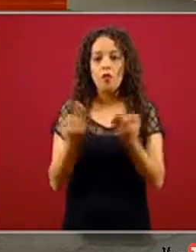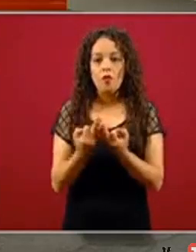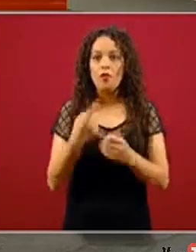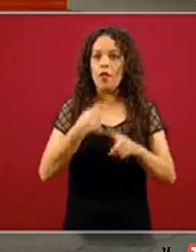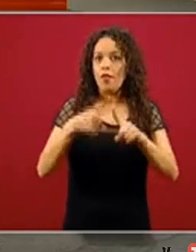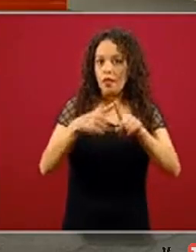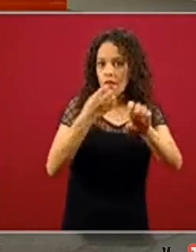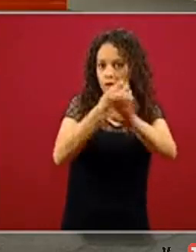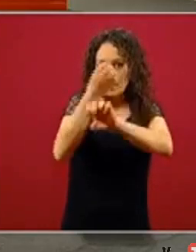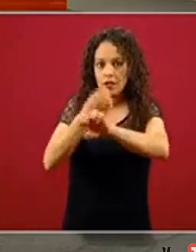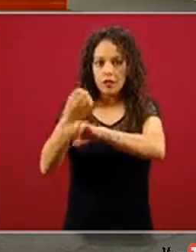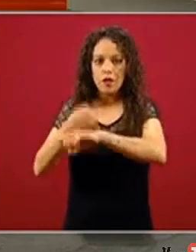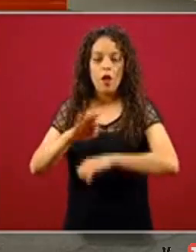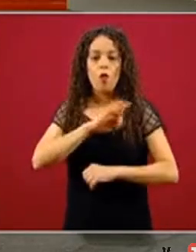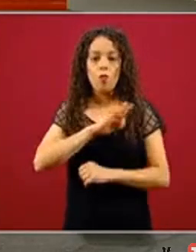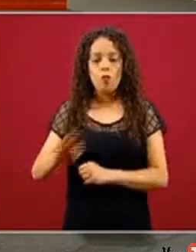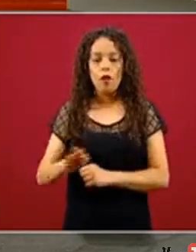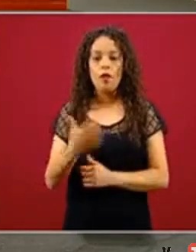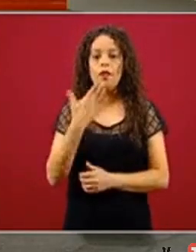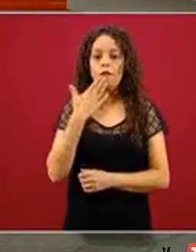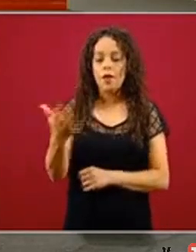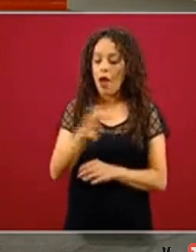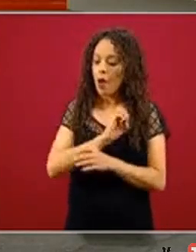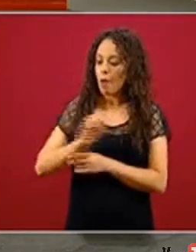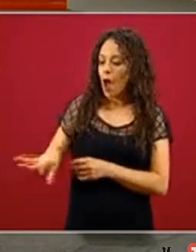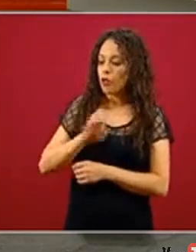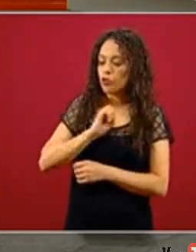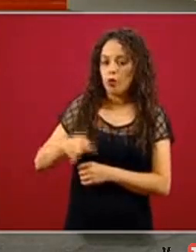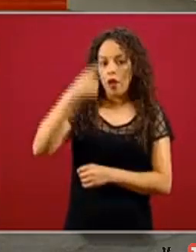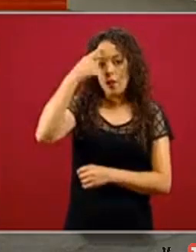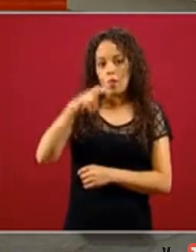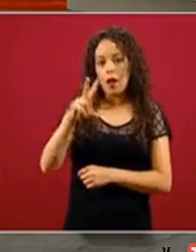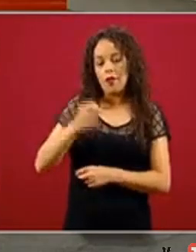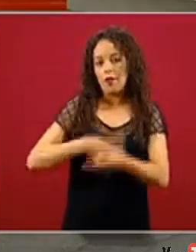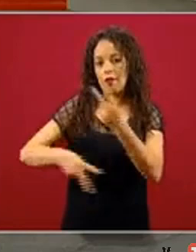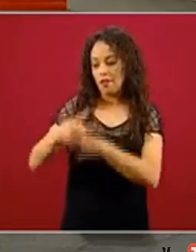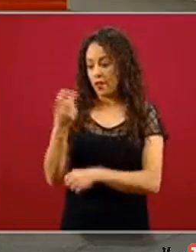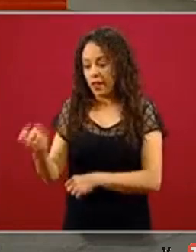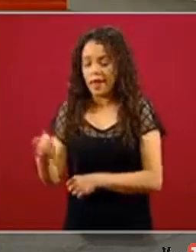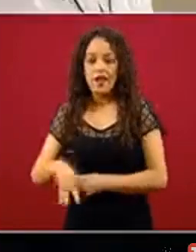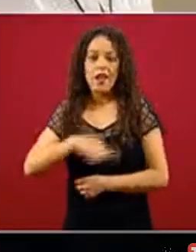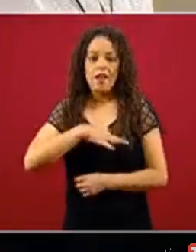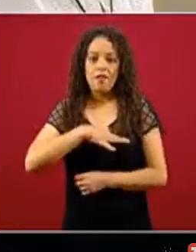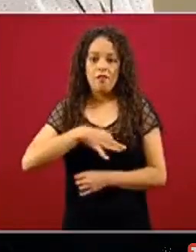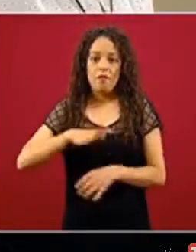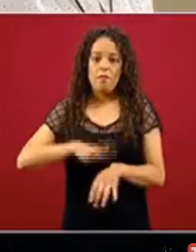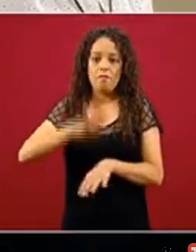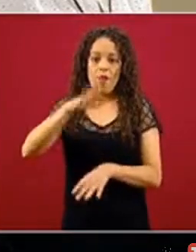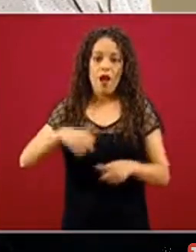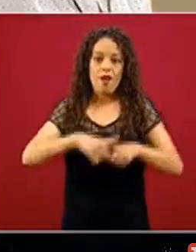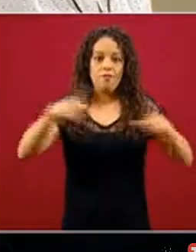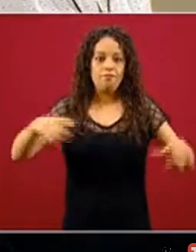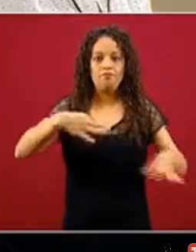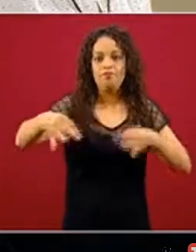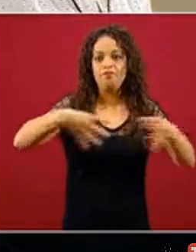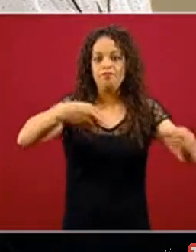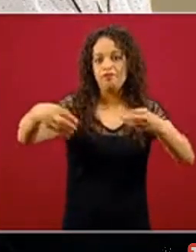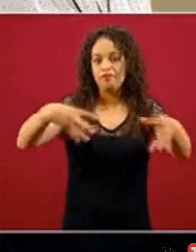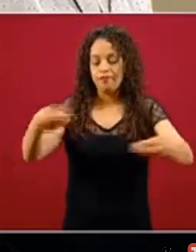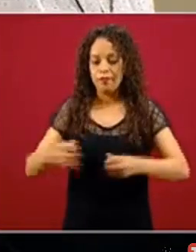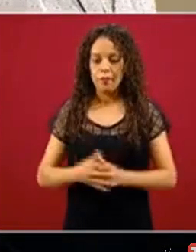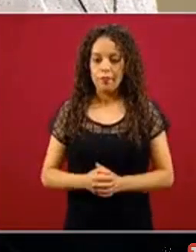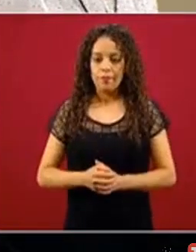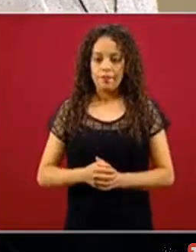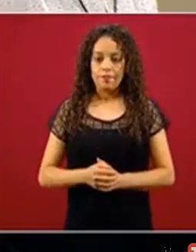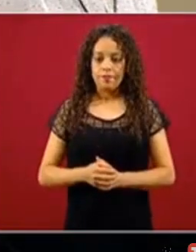puedan manejar estos residuos adecuadamente y no se conviertan en un foco de infección? Y también es muy importante, ¿cuáles son los cambios que se tienen que hacer en los primeros